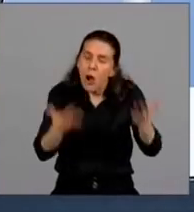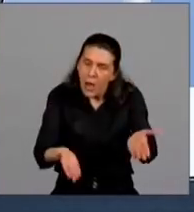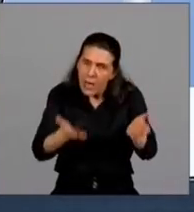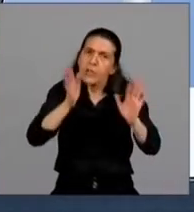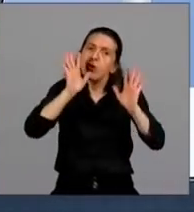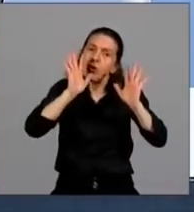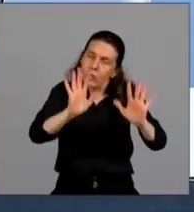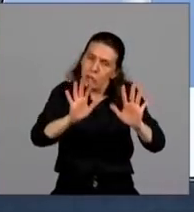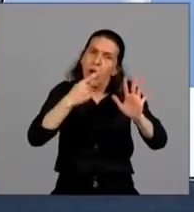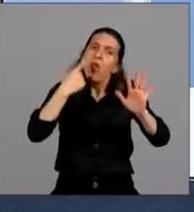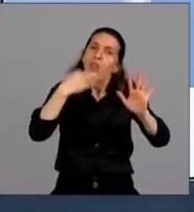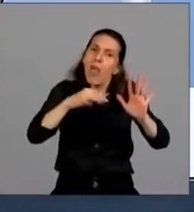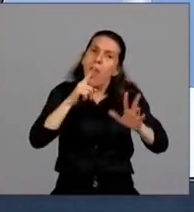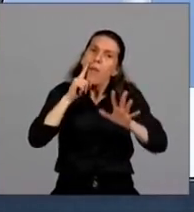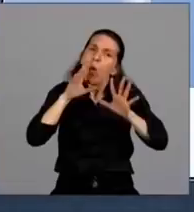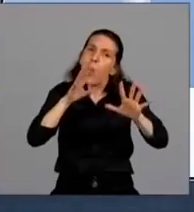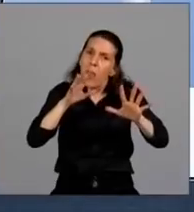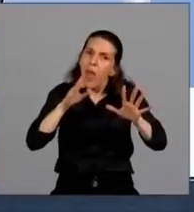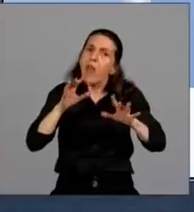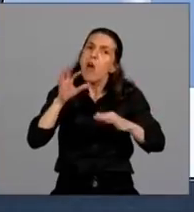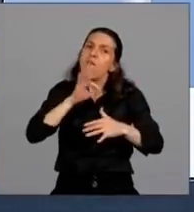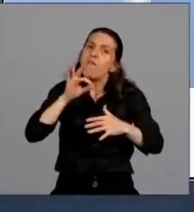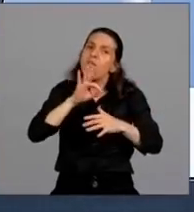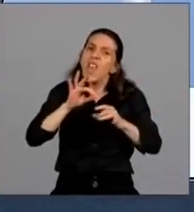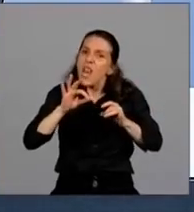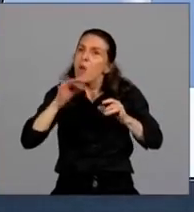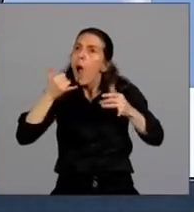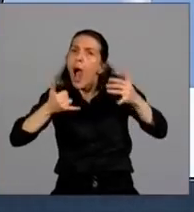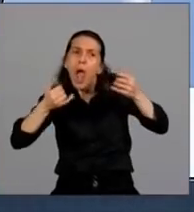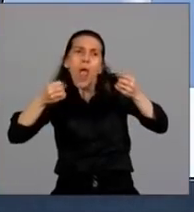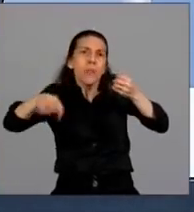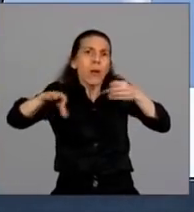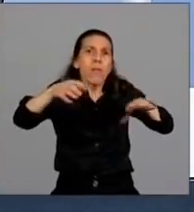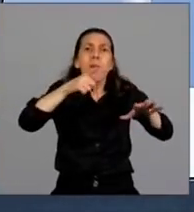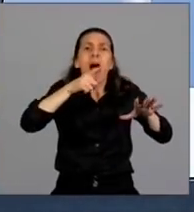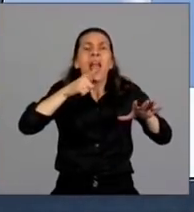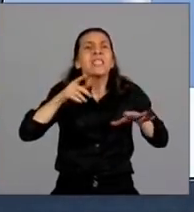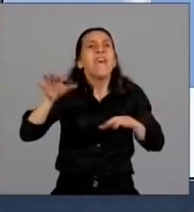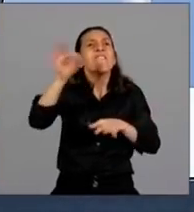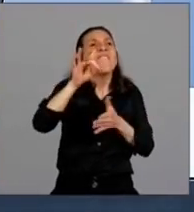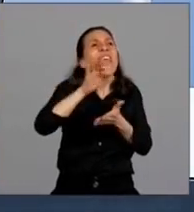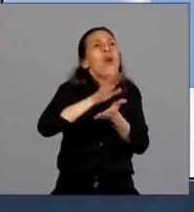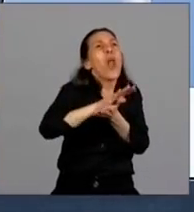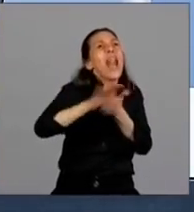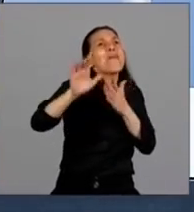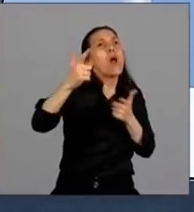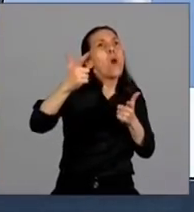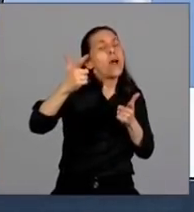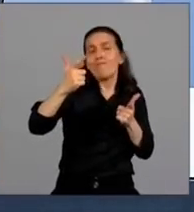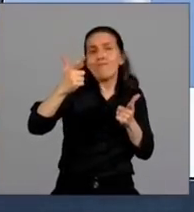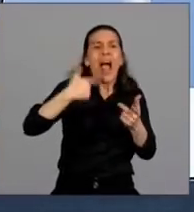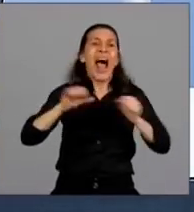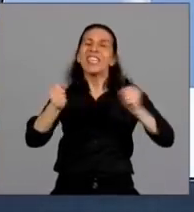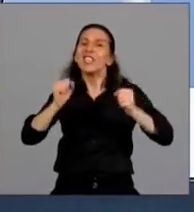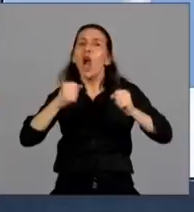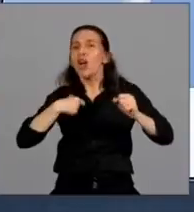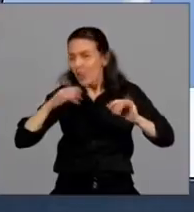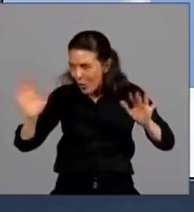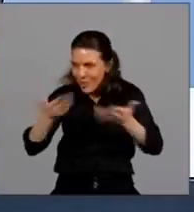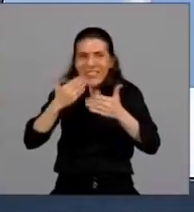seguir tomando medidas de precaución, aun cuando el virus parece haberse retirado. Y no hay que estar ansiosos con esto, no hay que